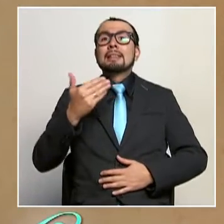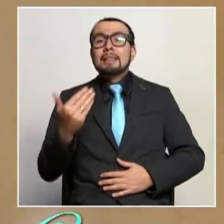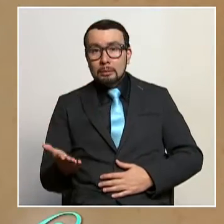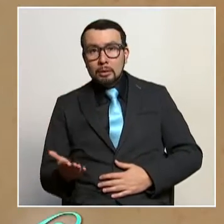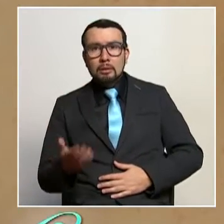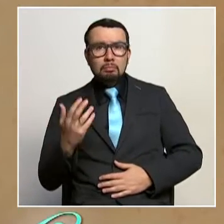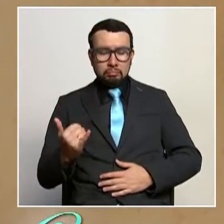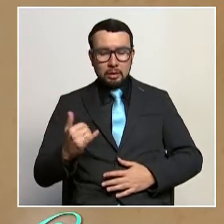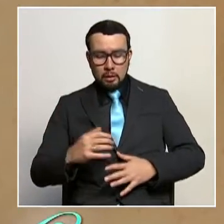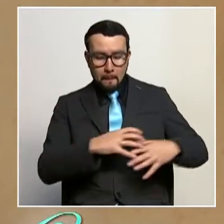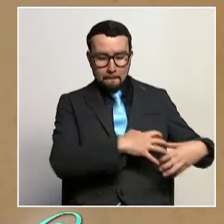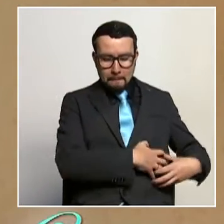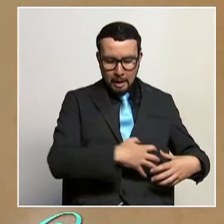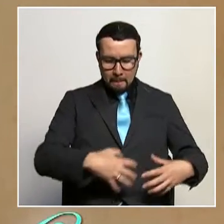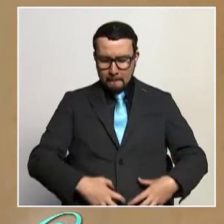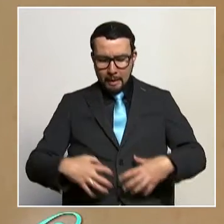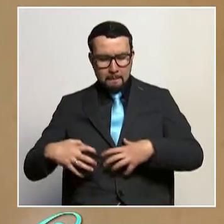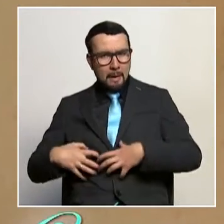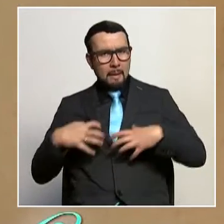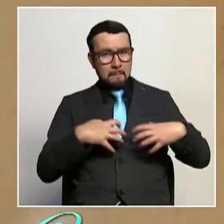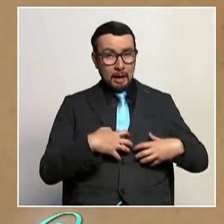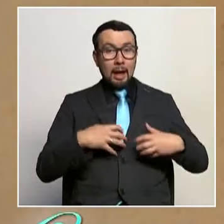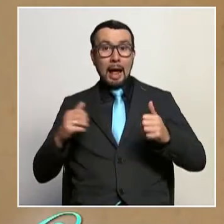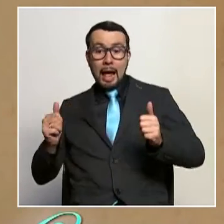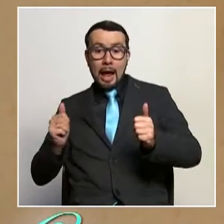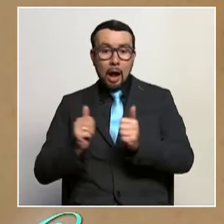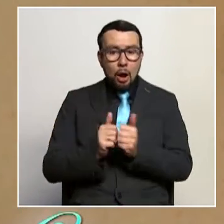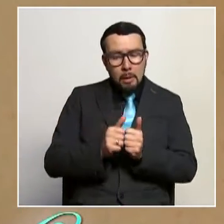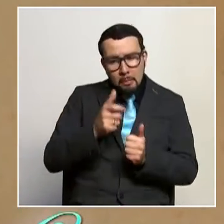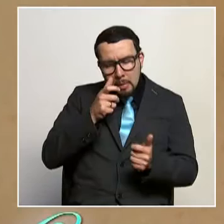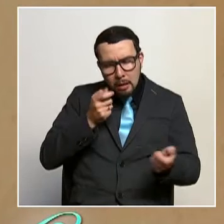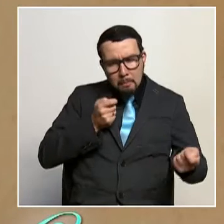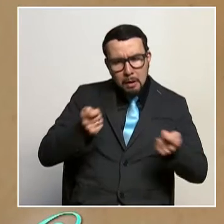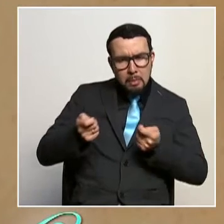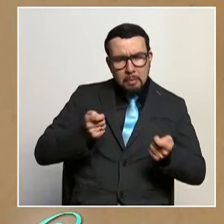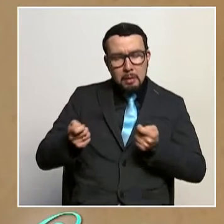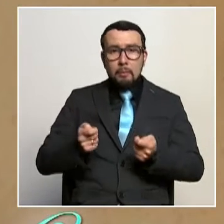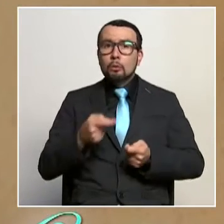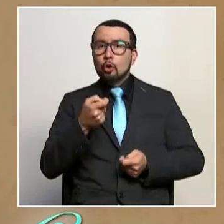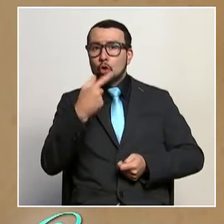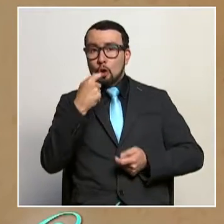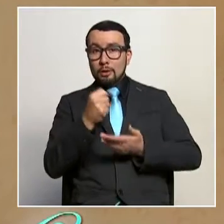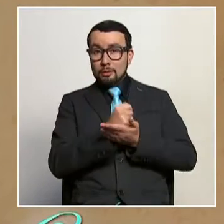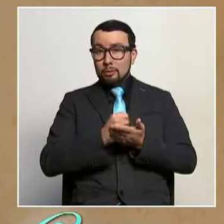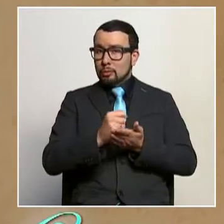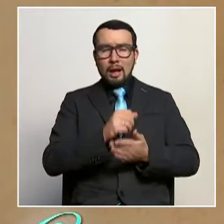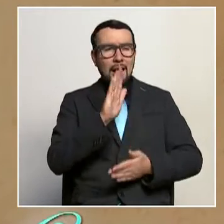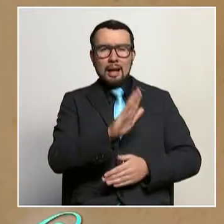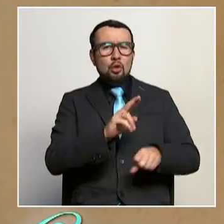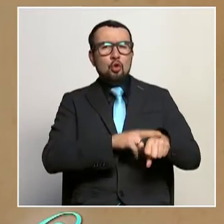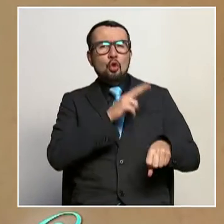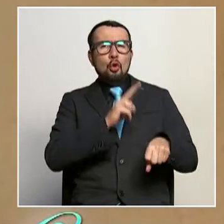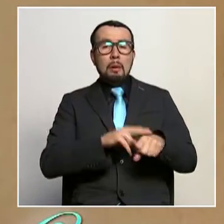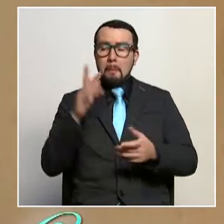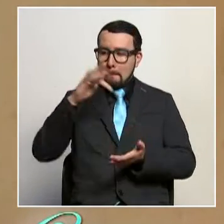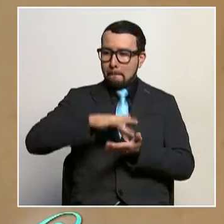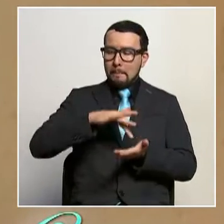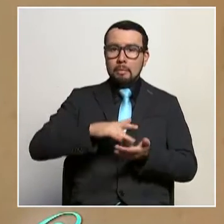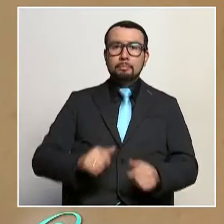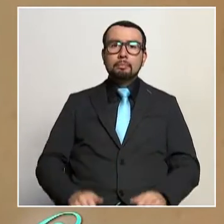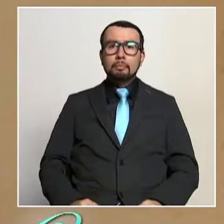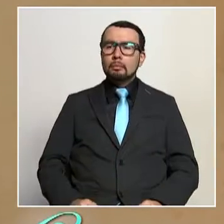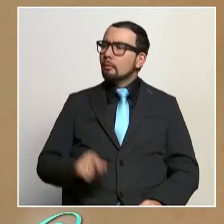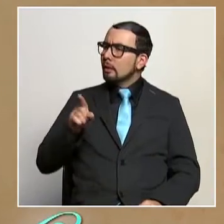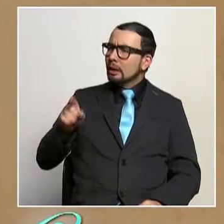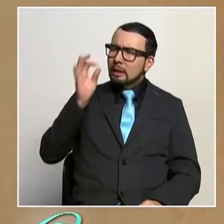otras terapias y las vamos a acompañar con un tratamiento fitoterapéutico de los que trabajamos acá constantemente. Y muchos de